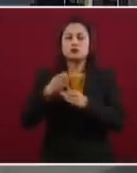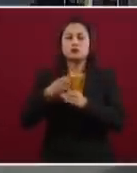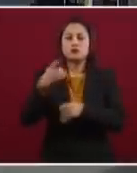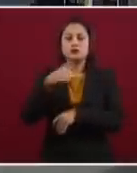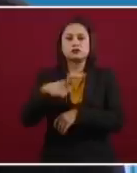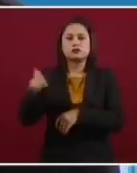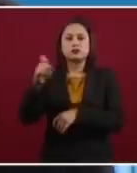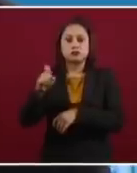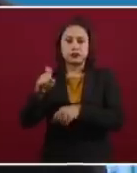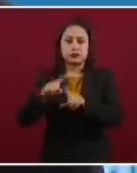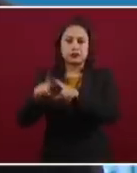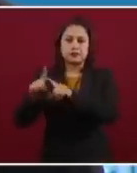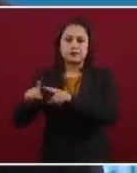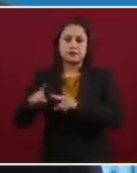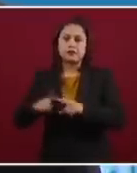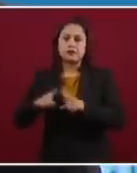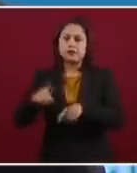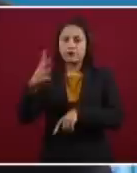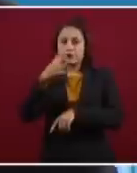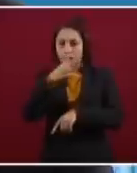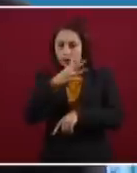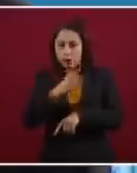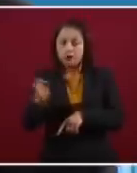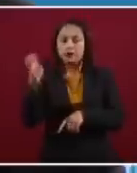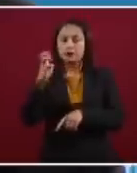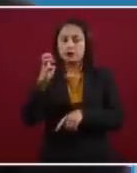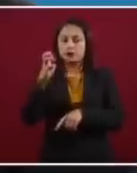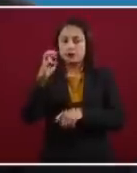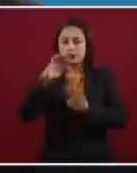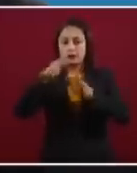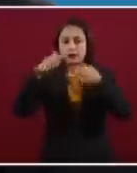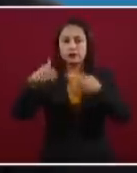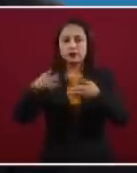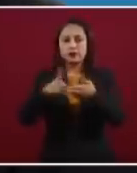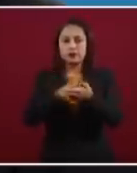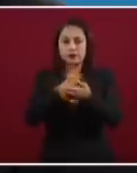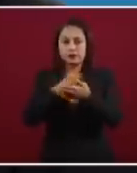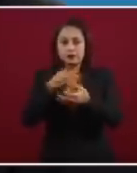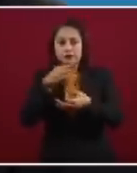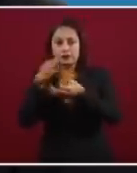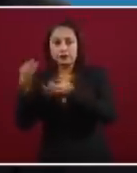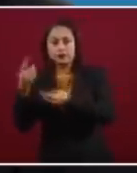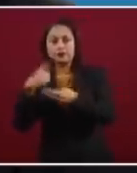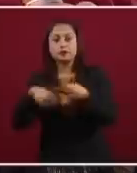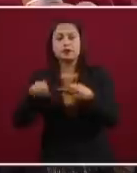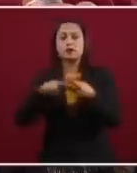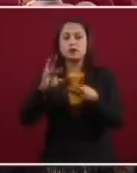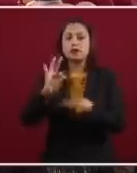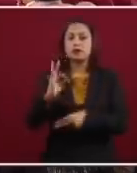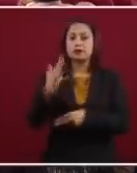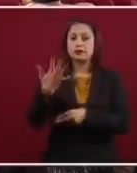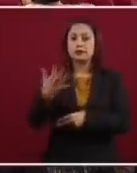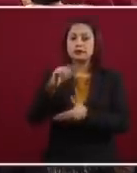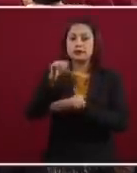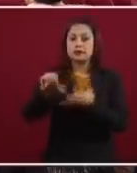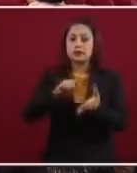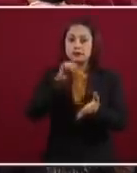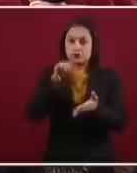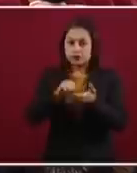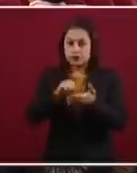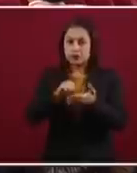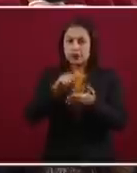400 unidades comunitarias para adicciones 45 centros integrales de salud mental y